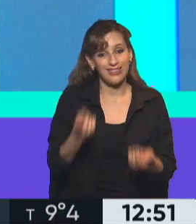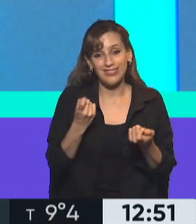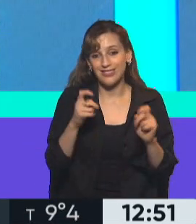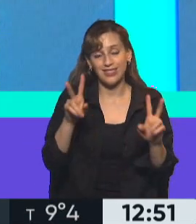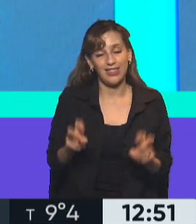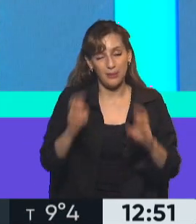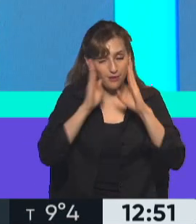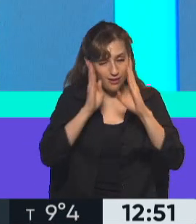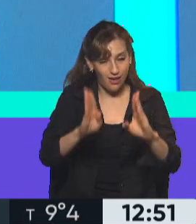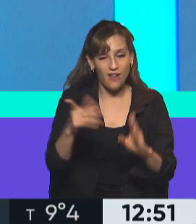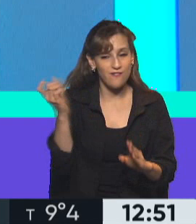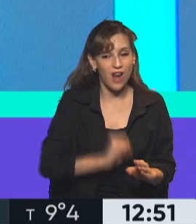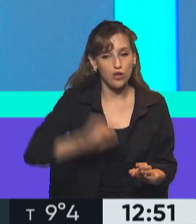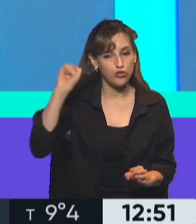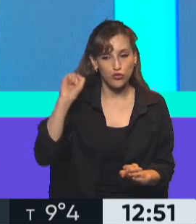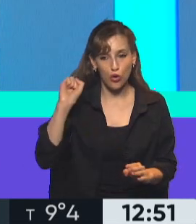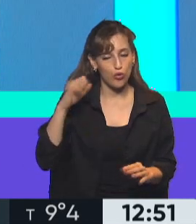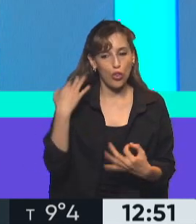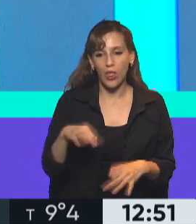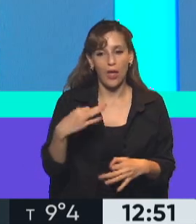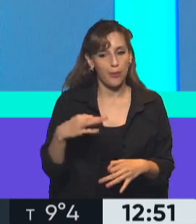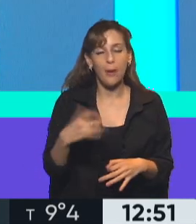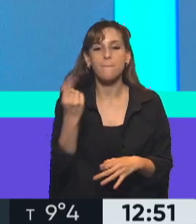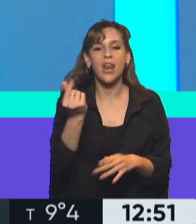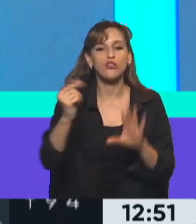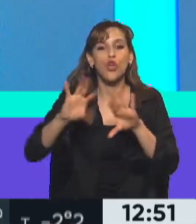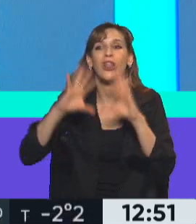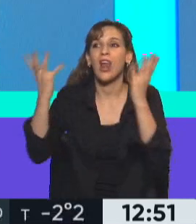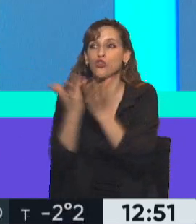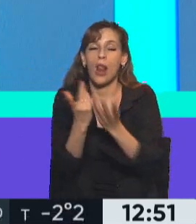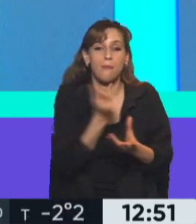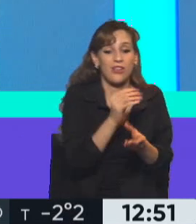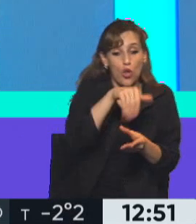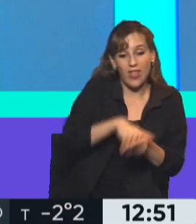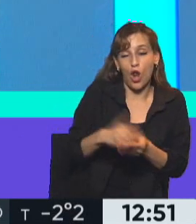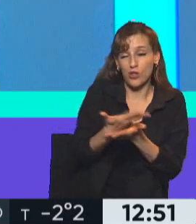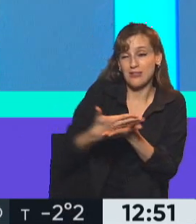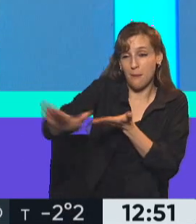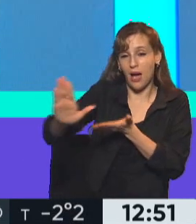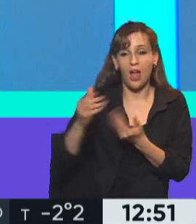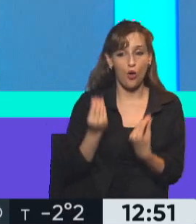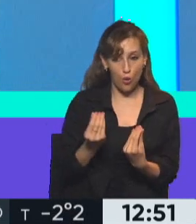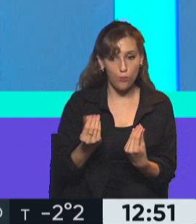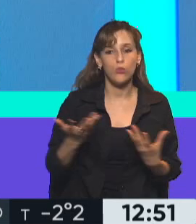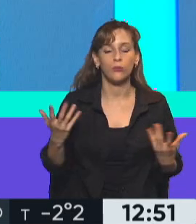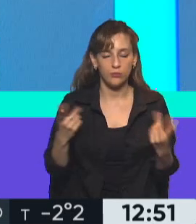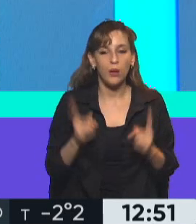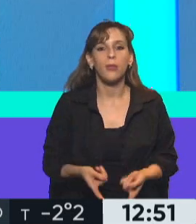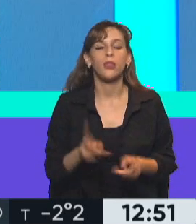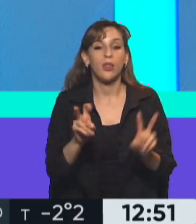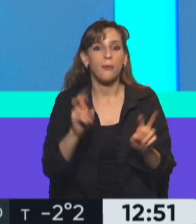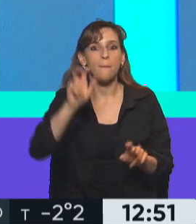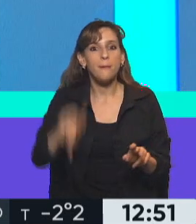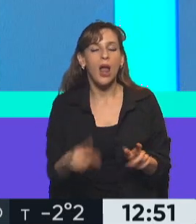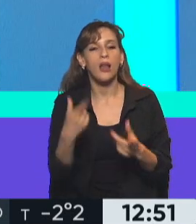inflacionario y la cuestión de romper o de desacoplar precios internacionales de internos es central. ¿Cómo lo haces? Acuerdos de precios es una herramienta,